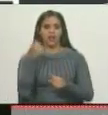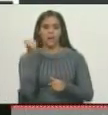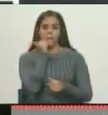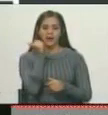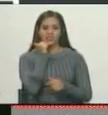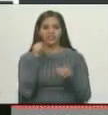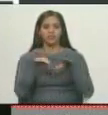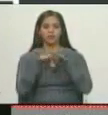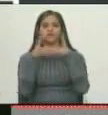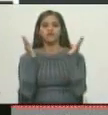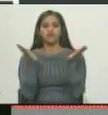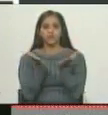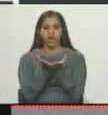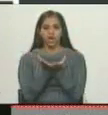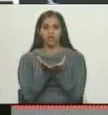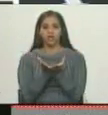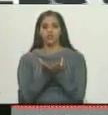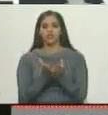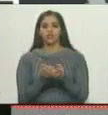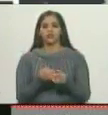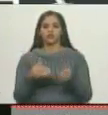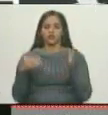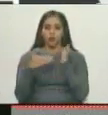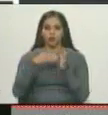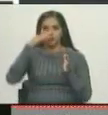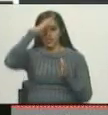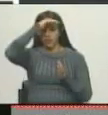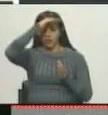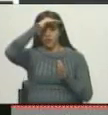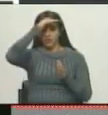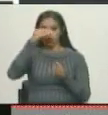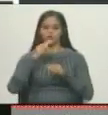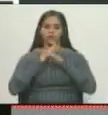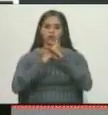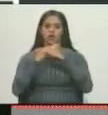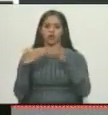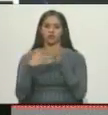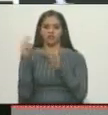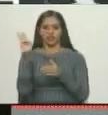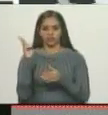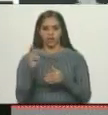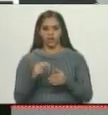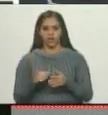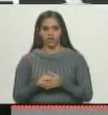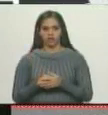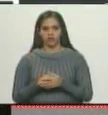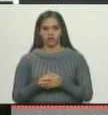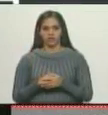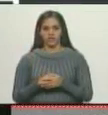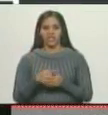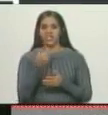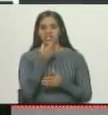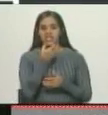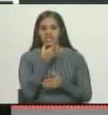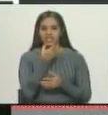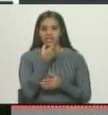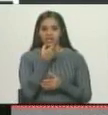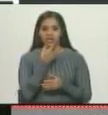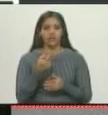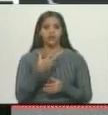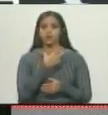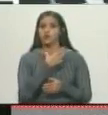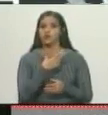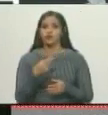mundial contra Donald Trump y el bloqueo contra Venezuela. La consigna en inglés es muy clara: no